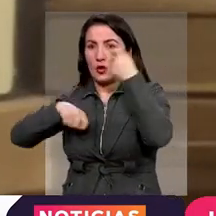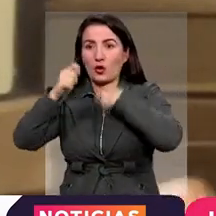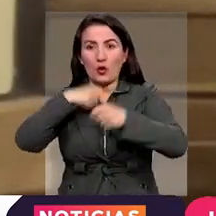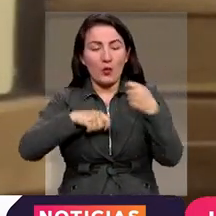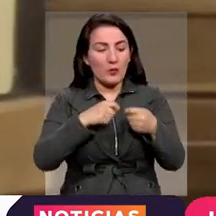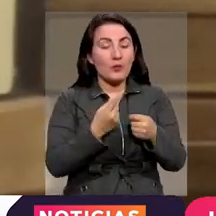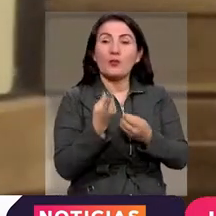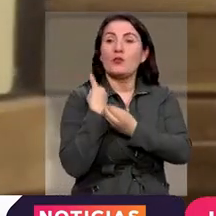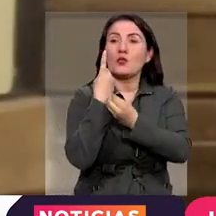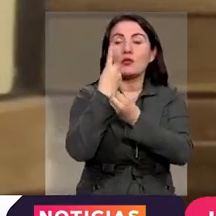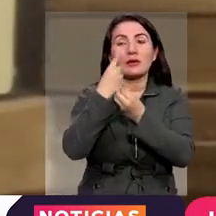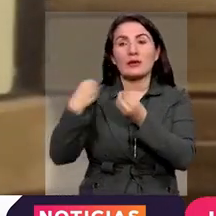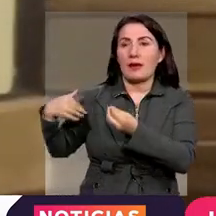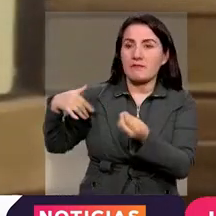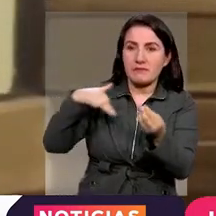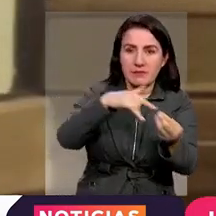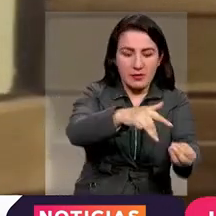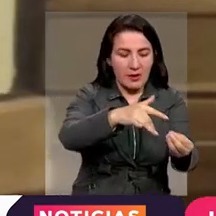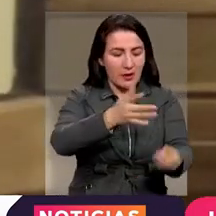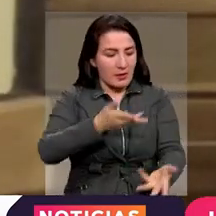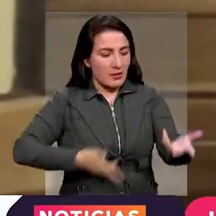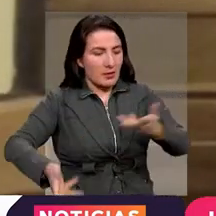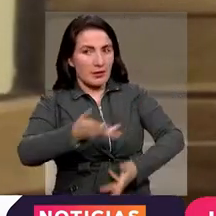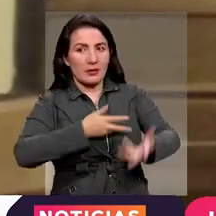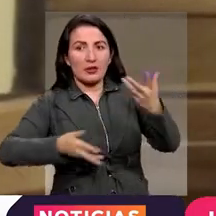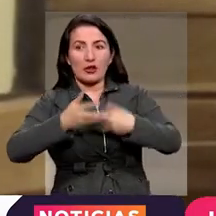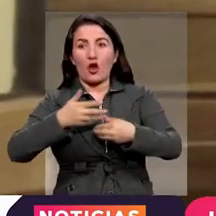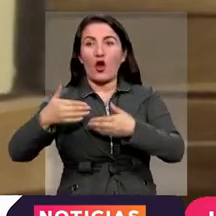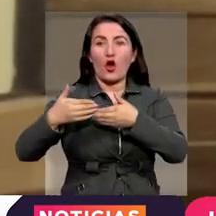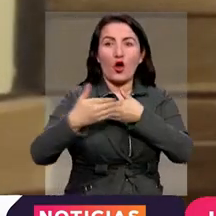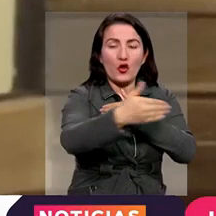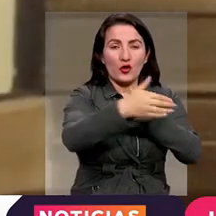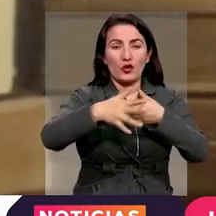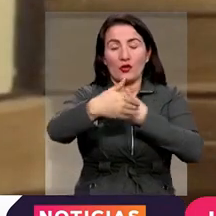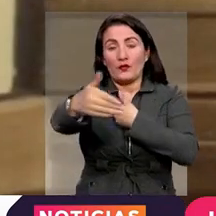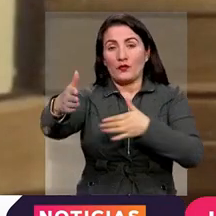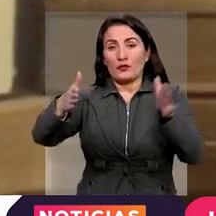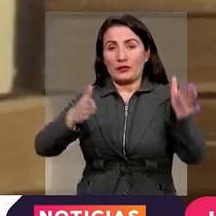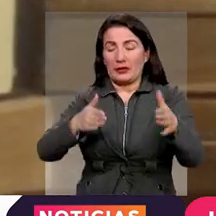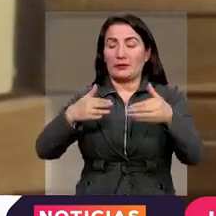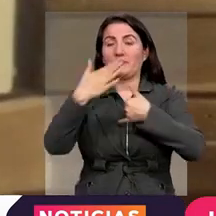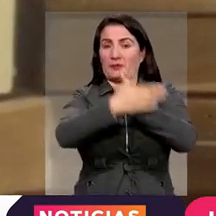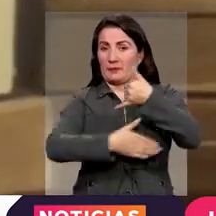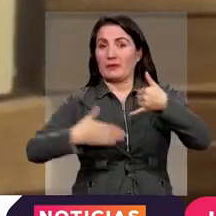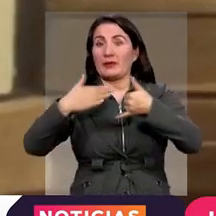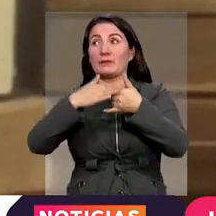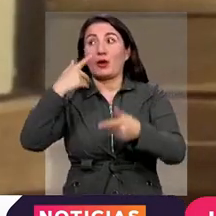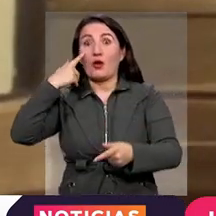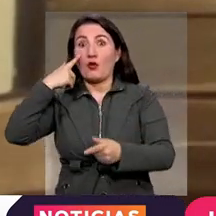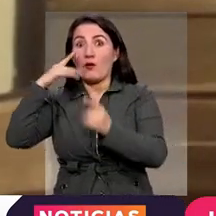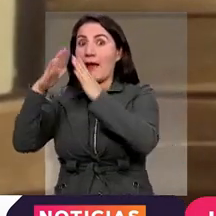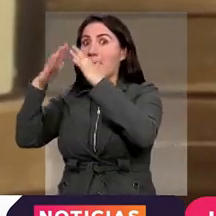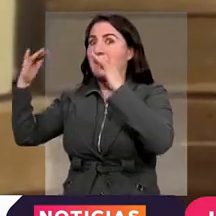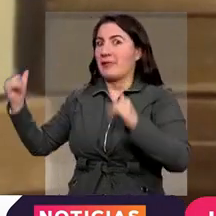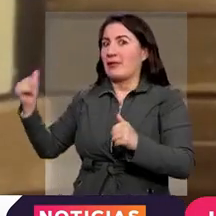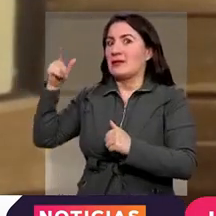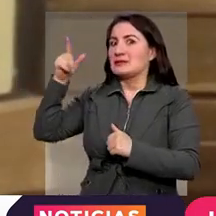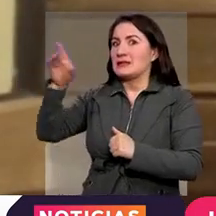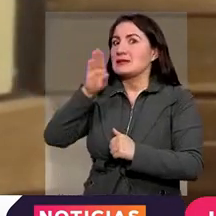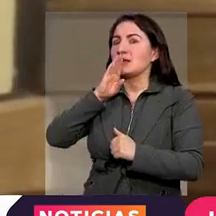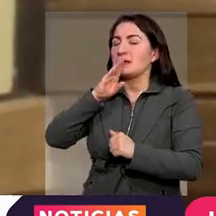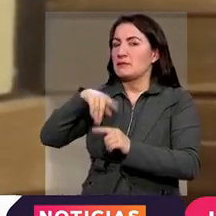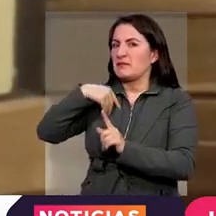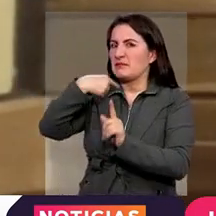la política de migrantes, las dinámicas a lo largo de la frontera, pero recordemos que hay unas amenazas vigentes que